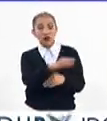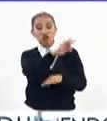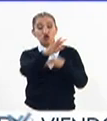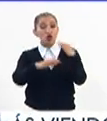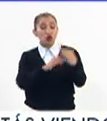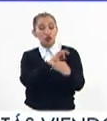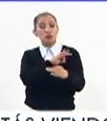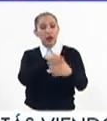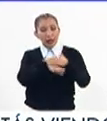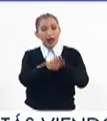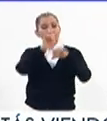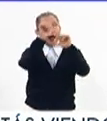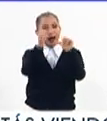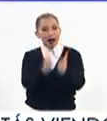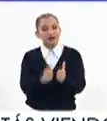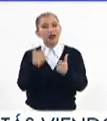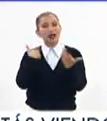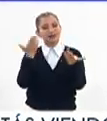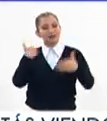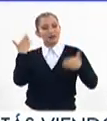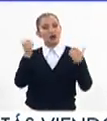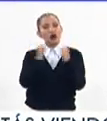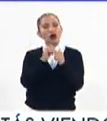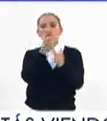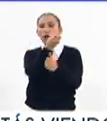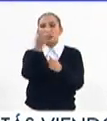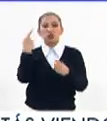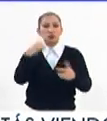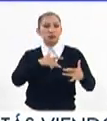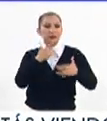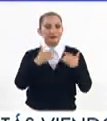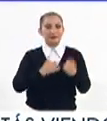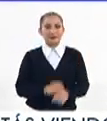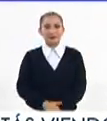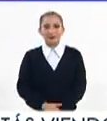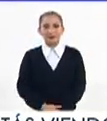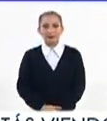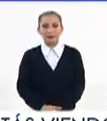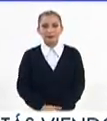que todos tengan acceso al arte y la disfruten a través de cualquiera de sus sentidos.